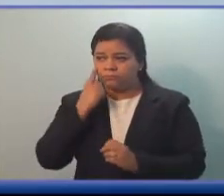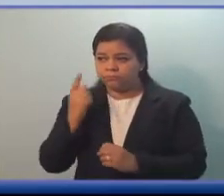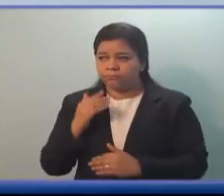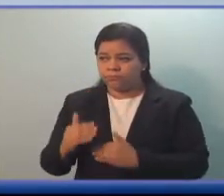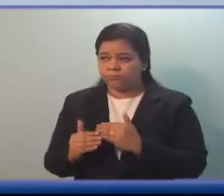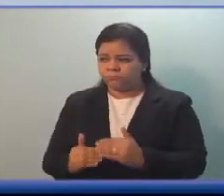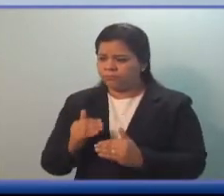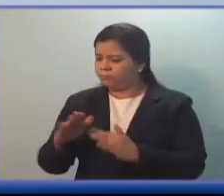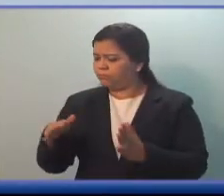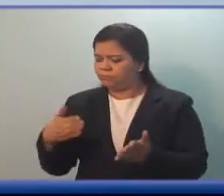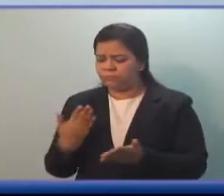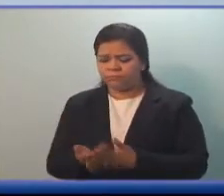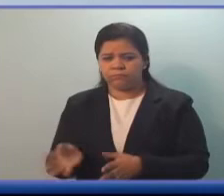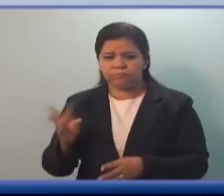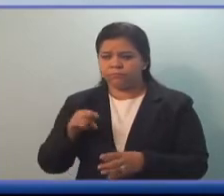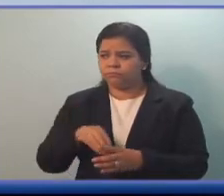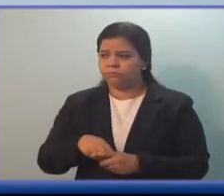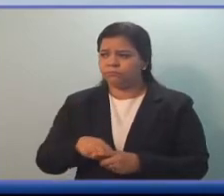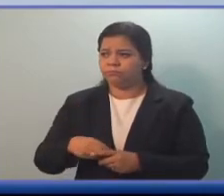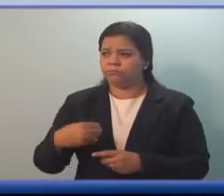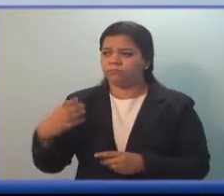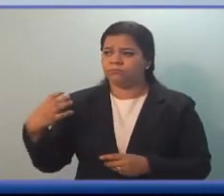disciplinarios, todo eso parte de la gerencia.